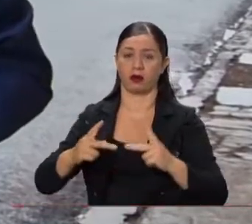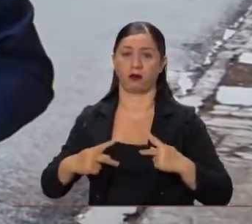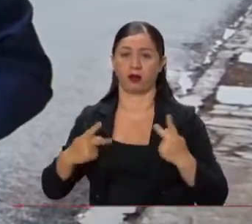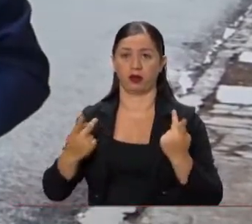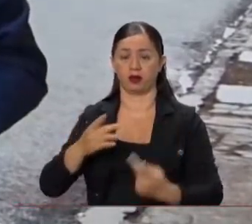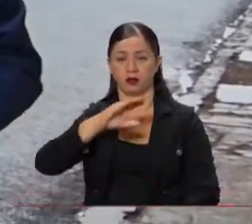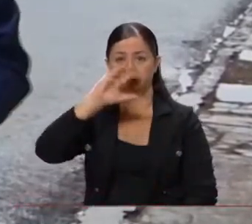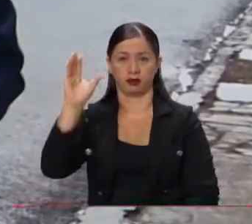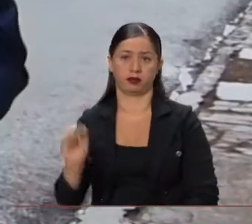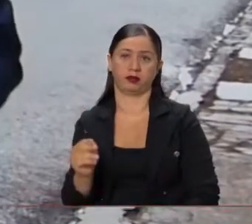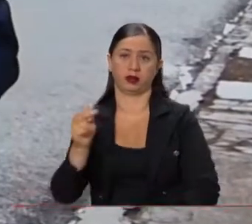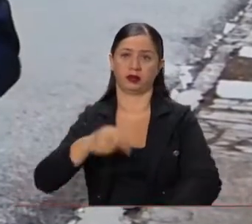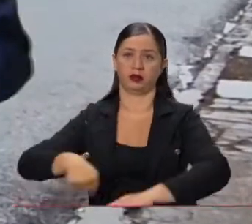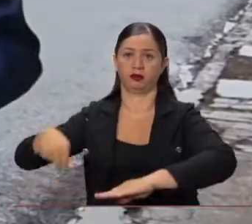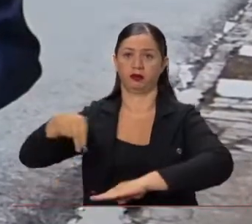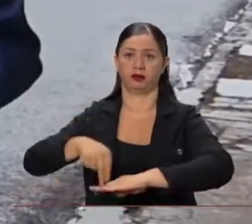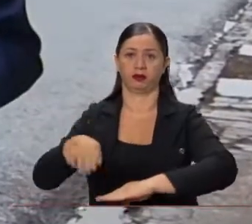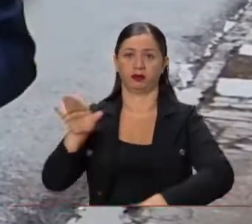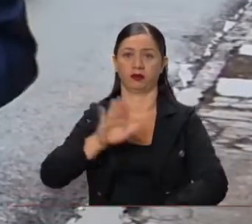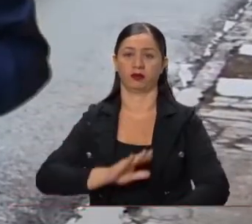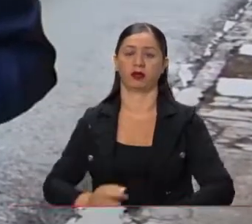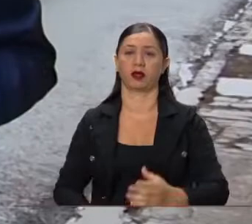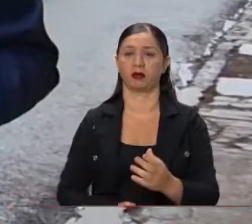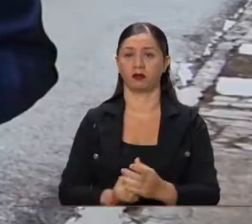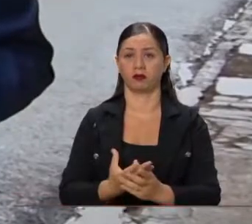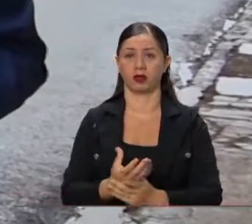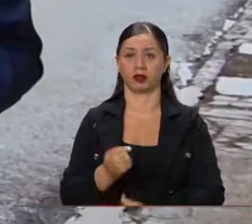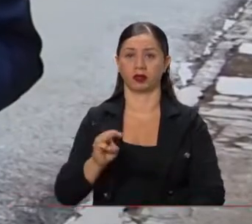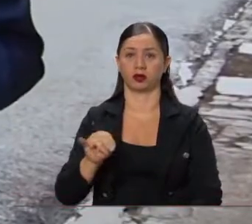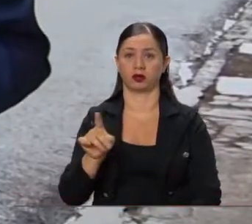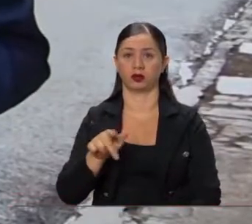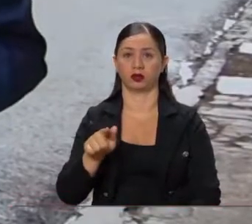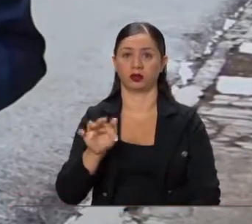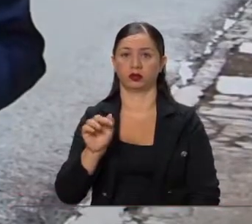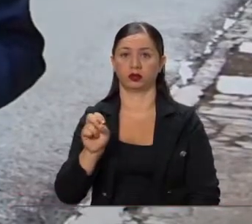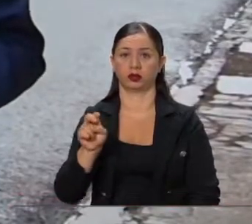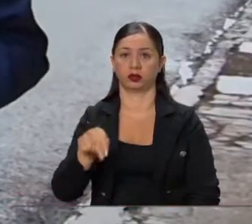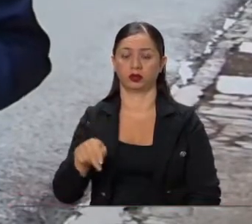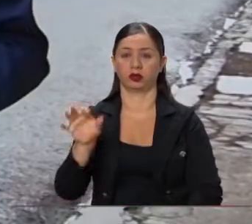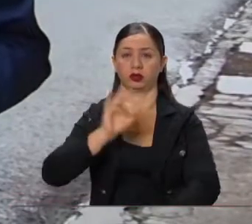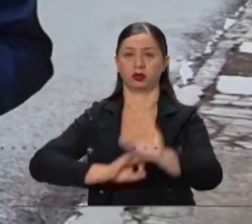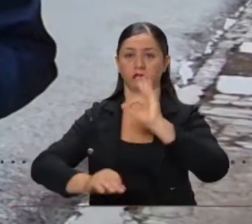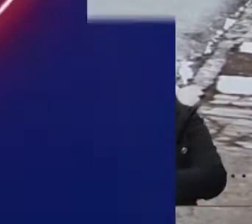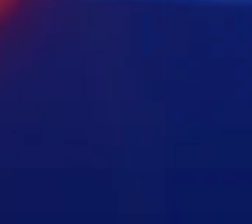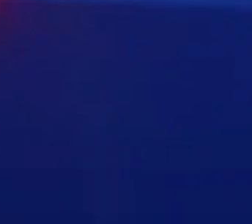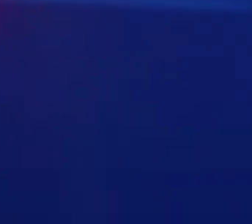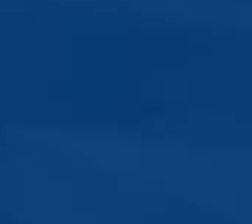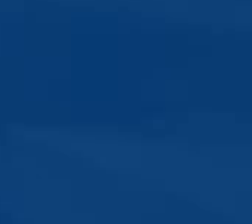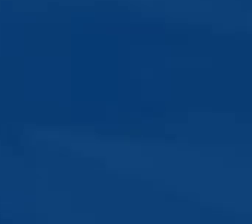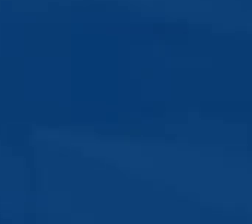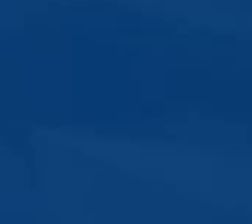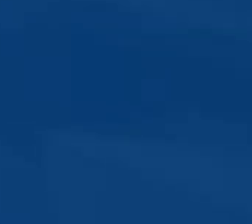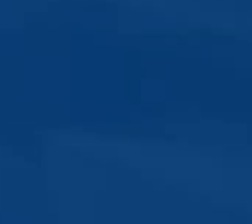Pacífico Nariñense. En Pasto, Winston Vilacachapava, Telepacífico Noticias.